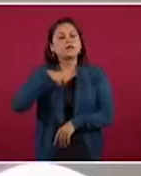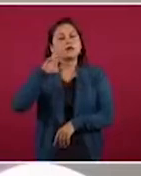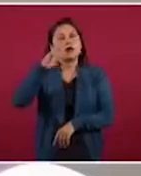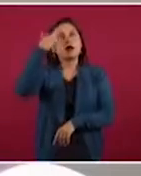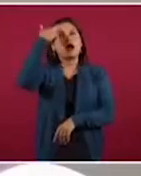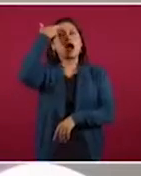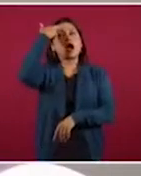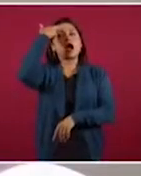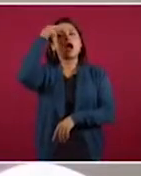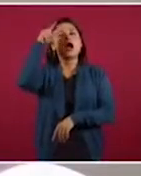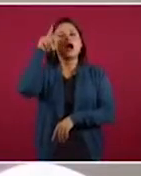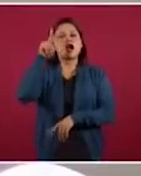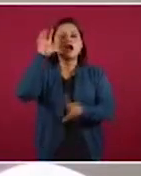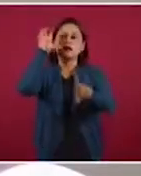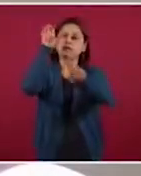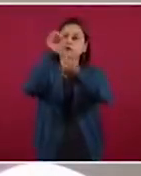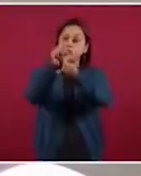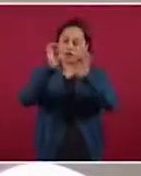justicia. Voy a